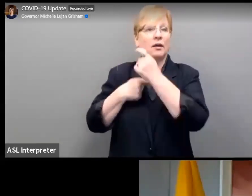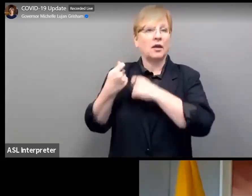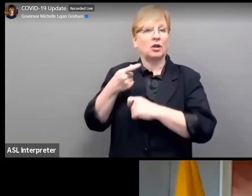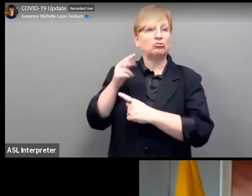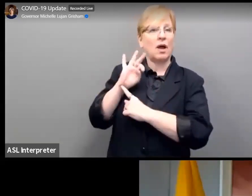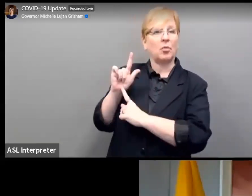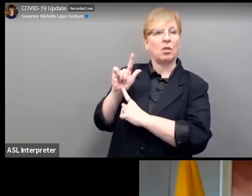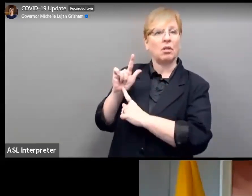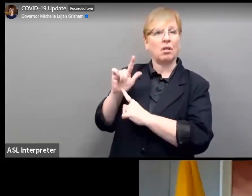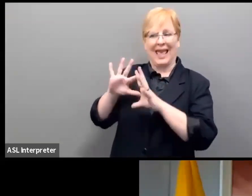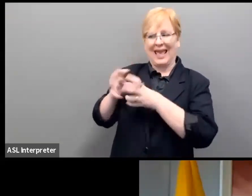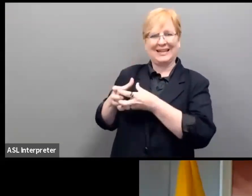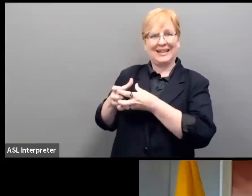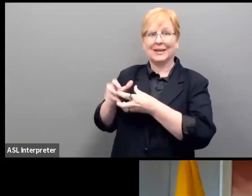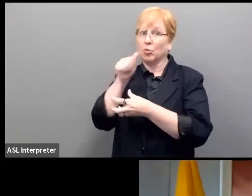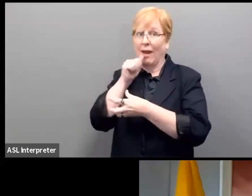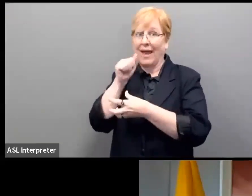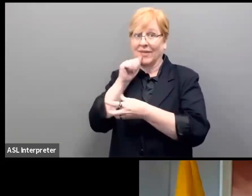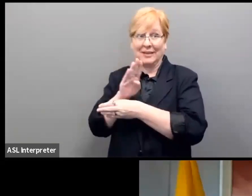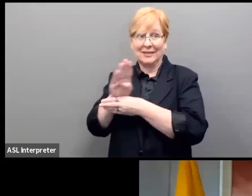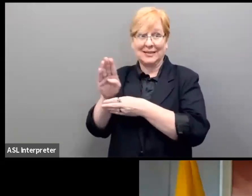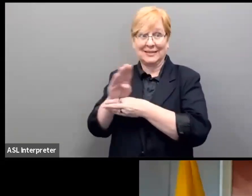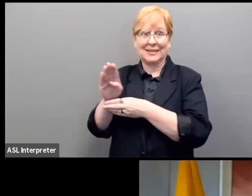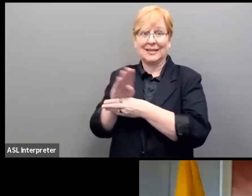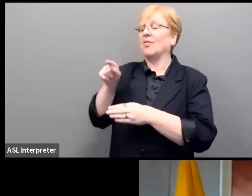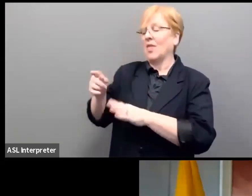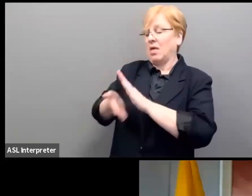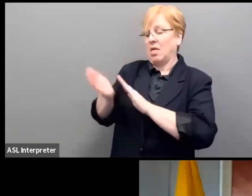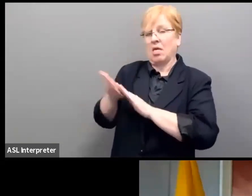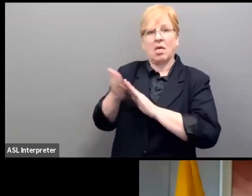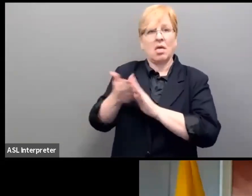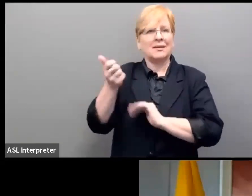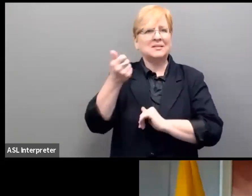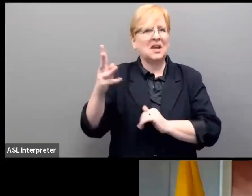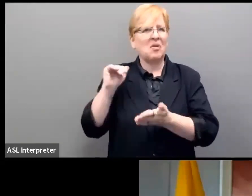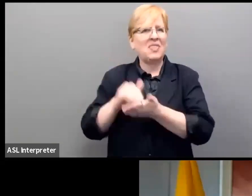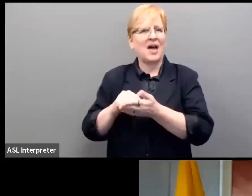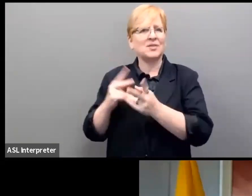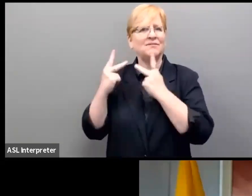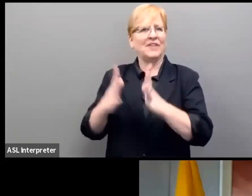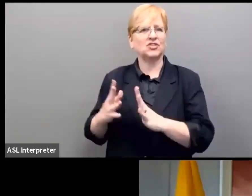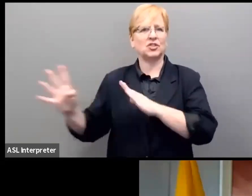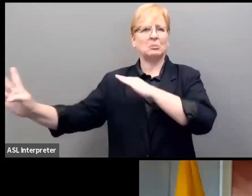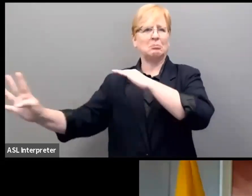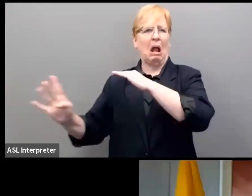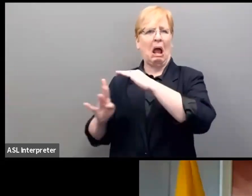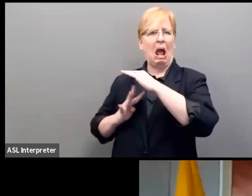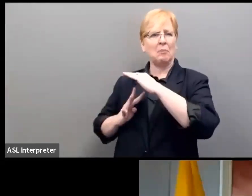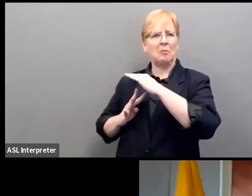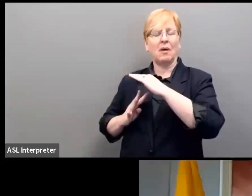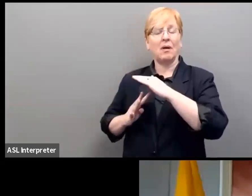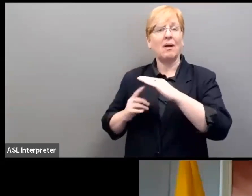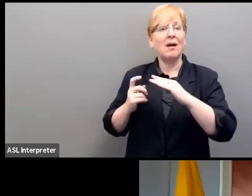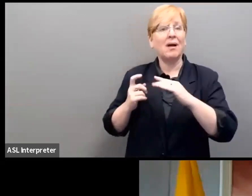Estamos parejos en realidad. Se trata de lo que está disponible en el momento para hacer